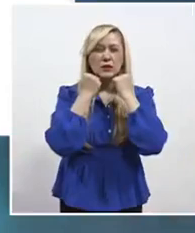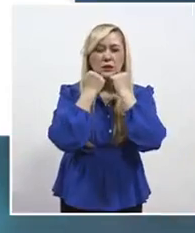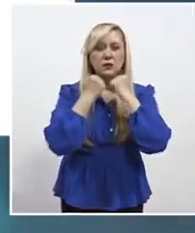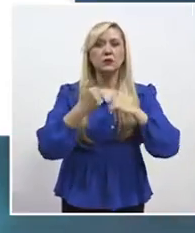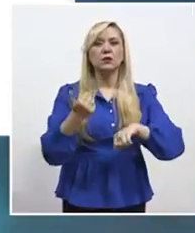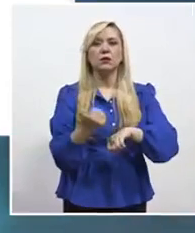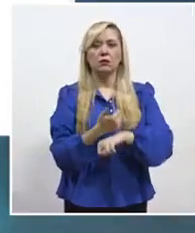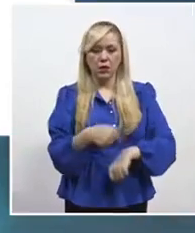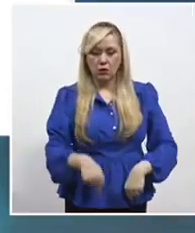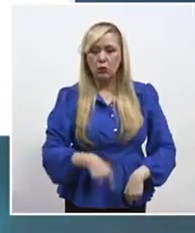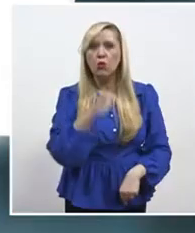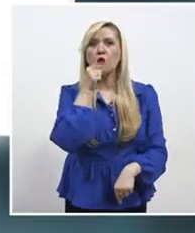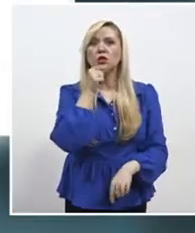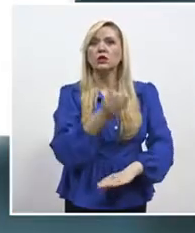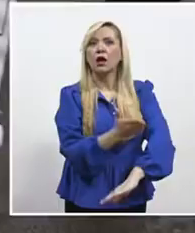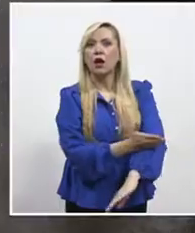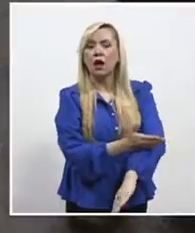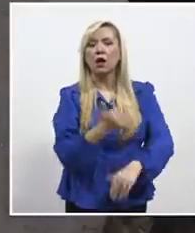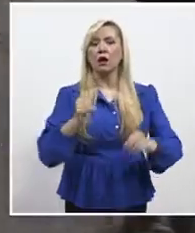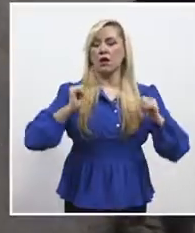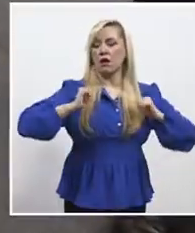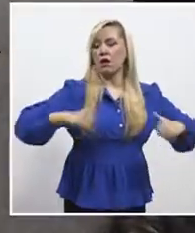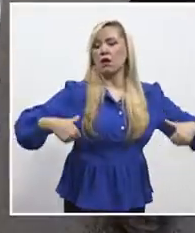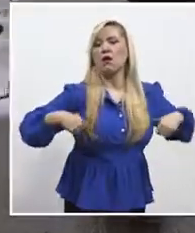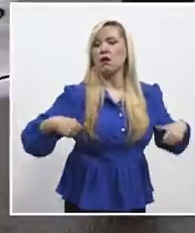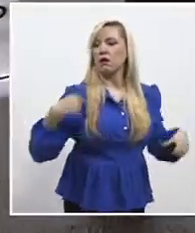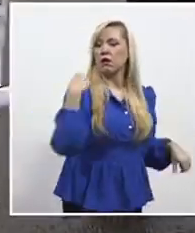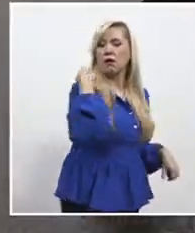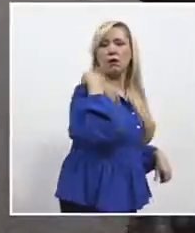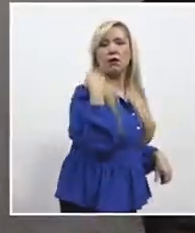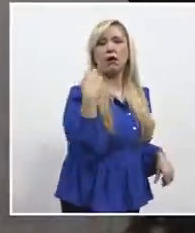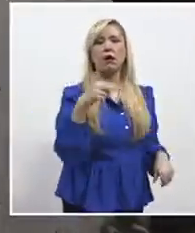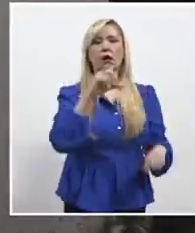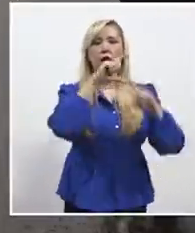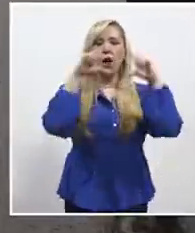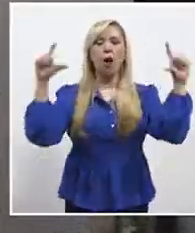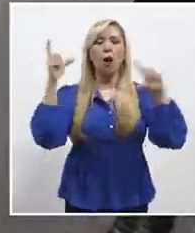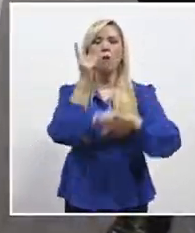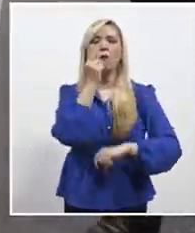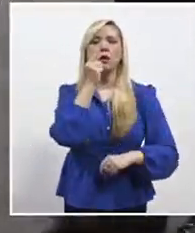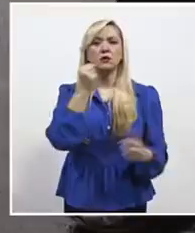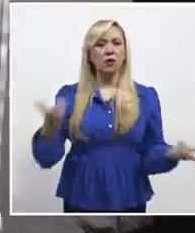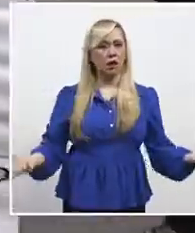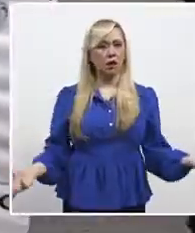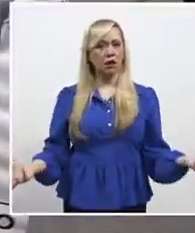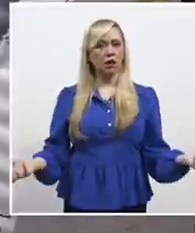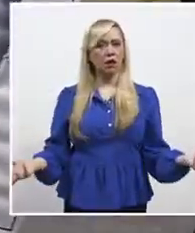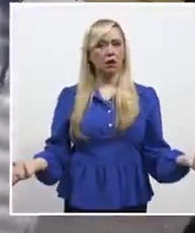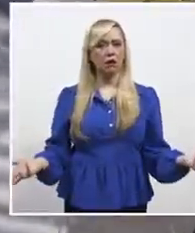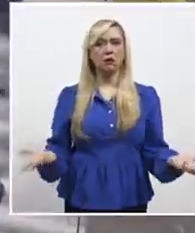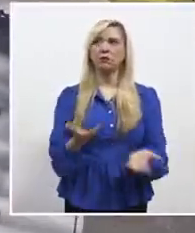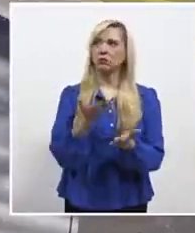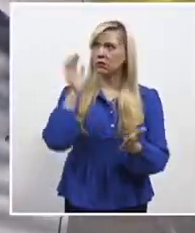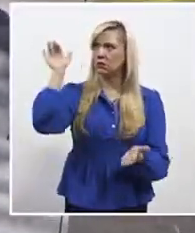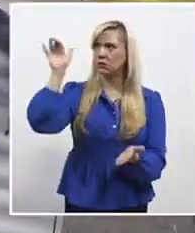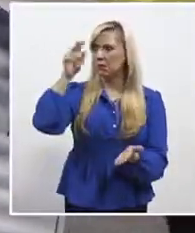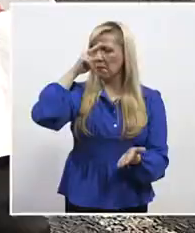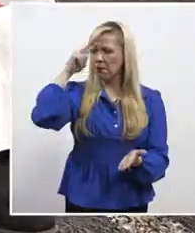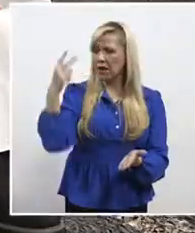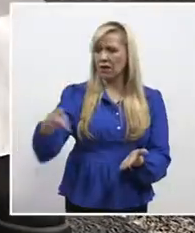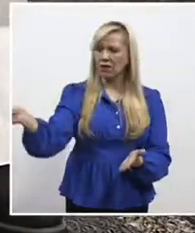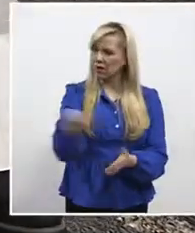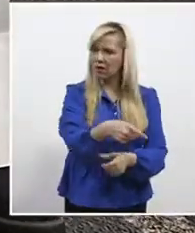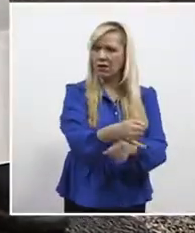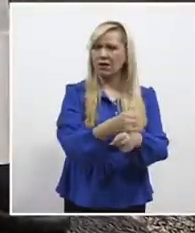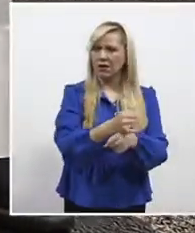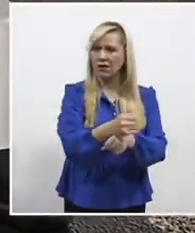policía y chalecos antibalas con la palabra policía. Ante estos hechos, dicho comité ordenó al Estado mexicano garantizar una